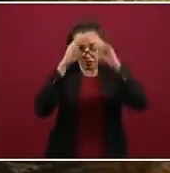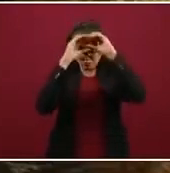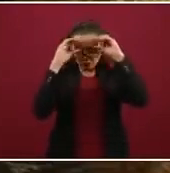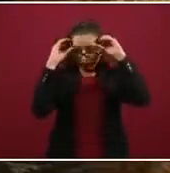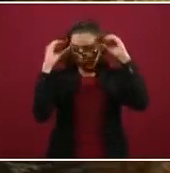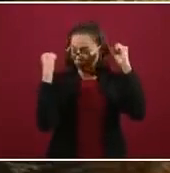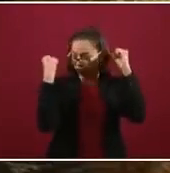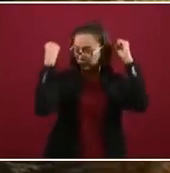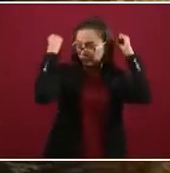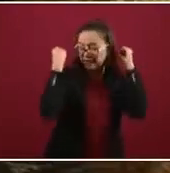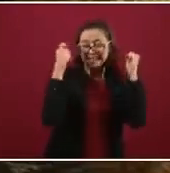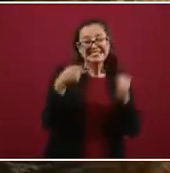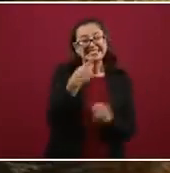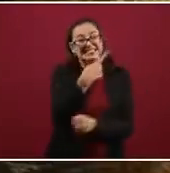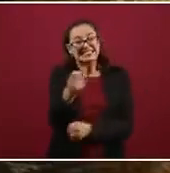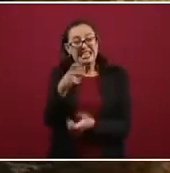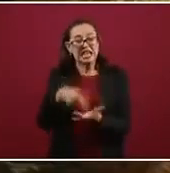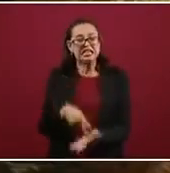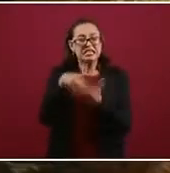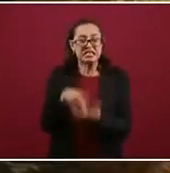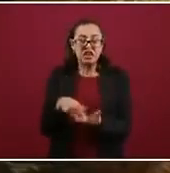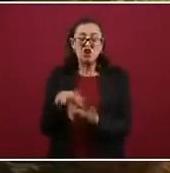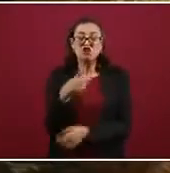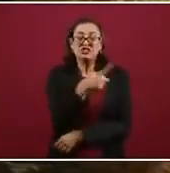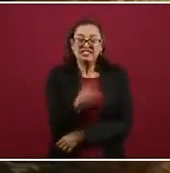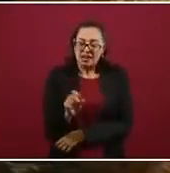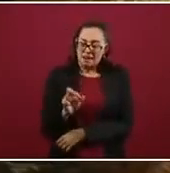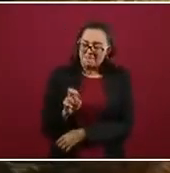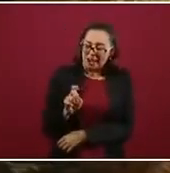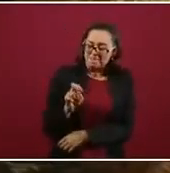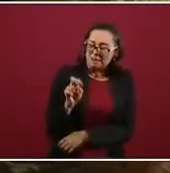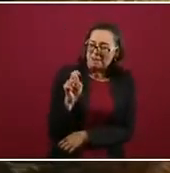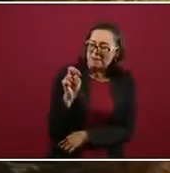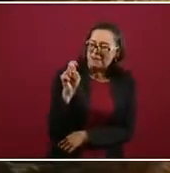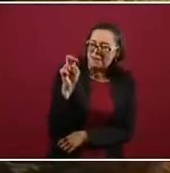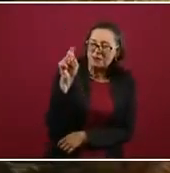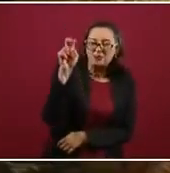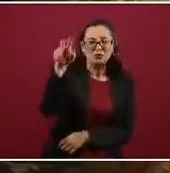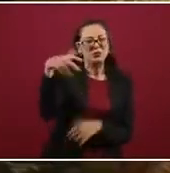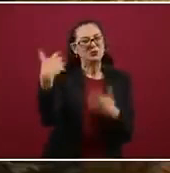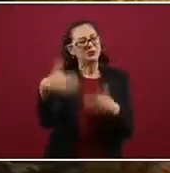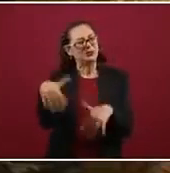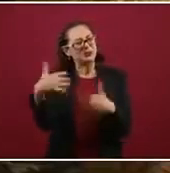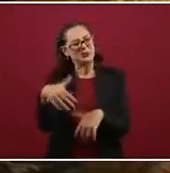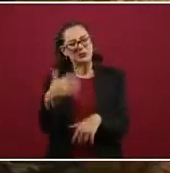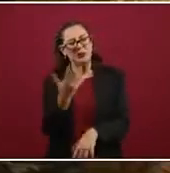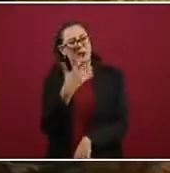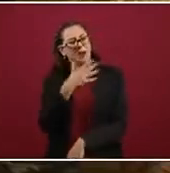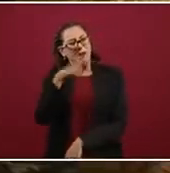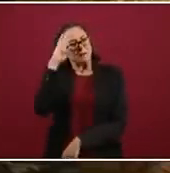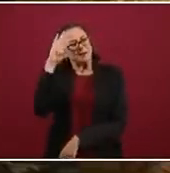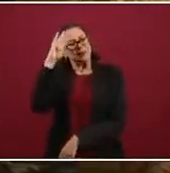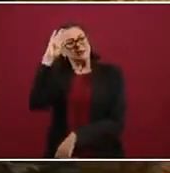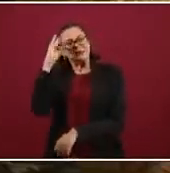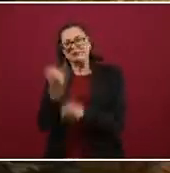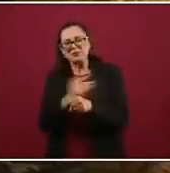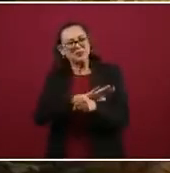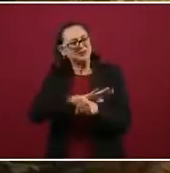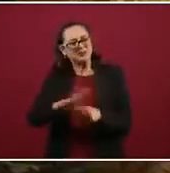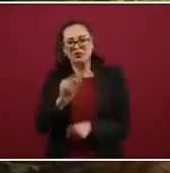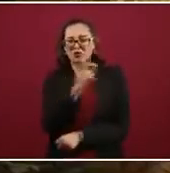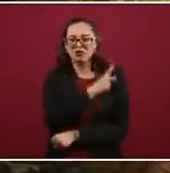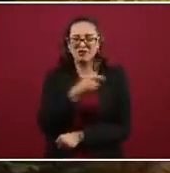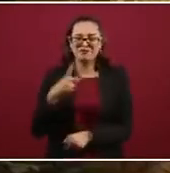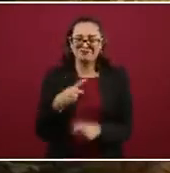escalones, más de 100 escalones de esta altura, que esto no era posible y que no debía de ser así. Con lo que acabamos de escuchar es muy fácil tener